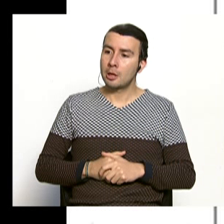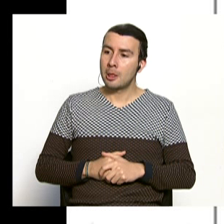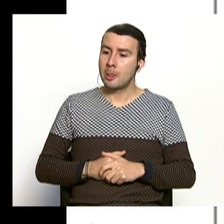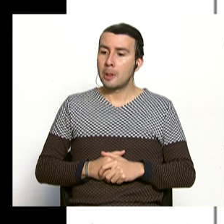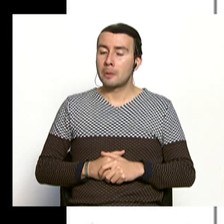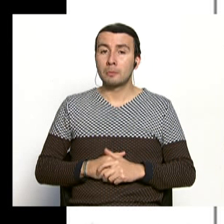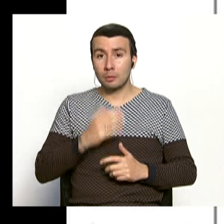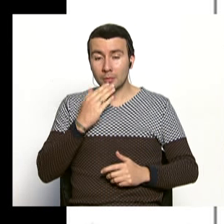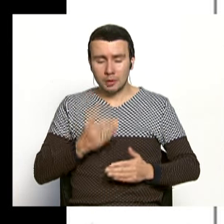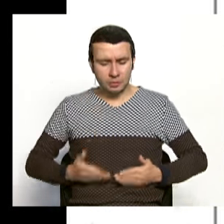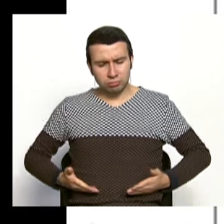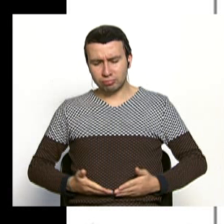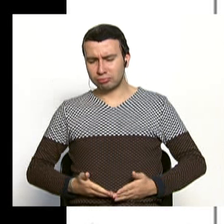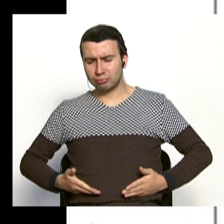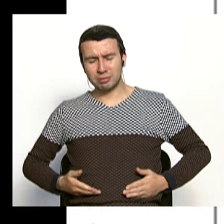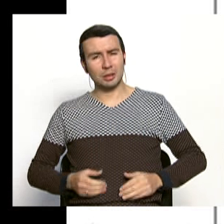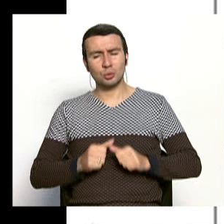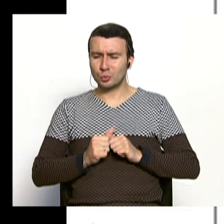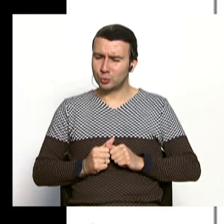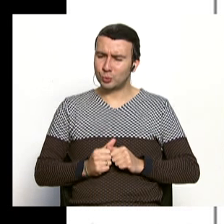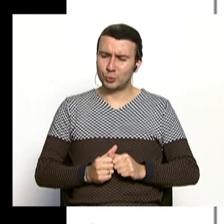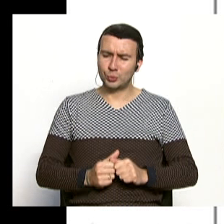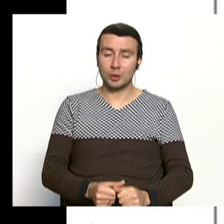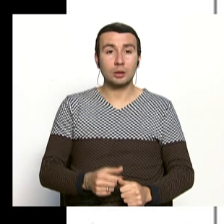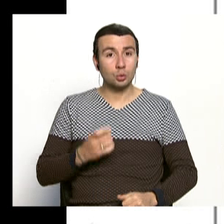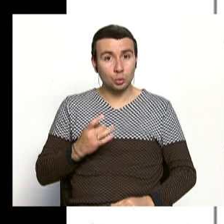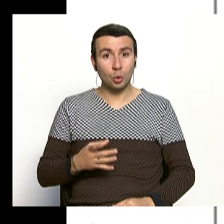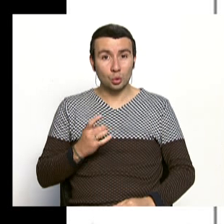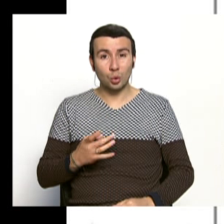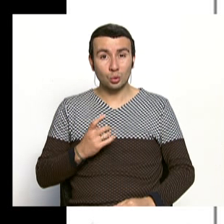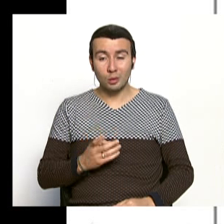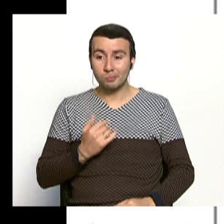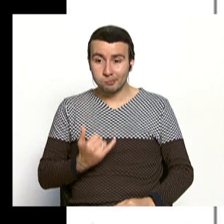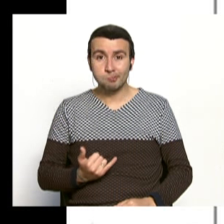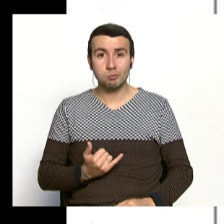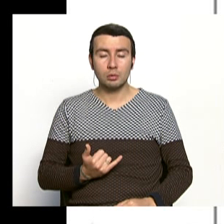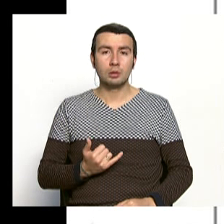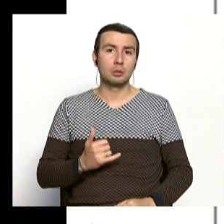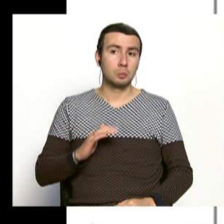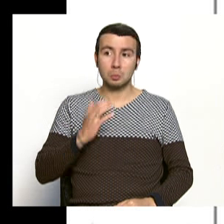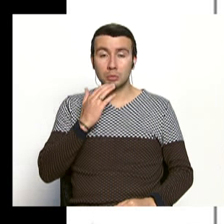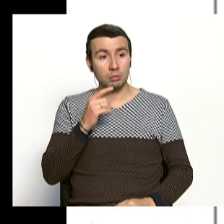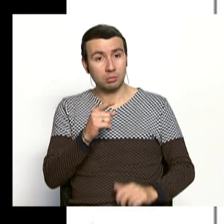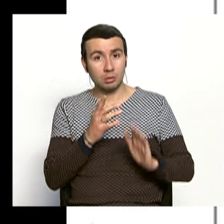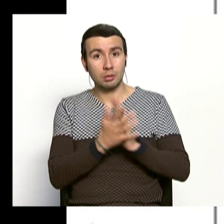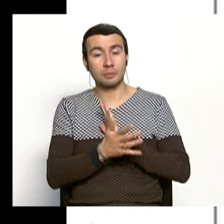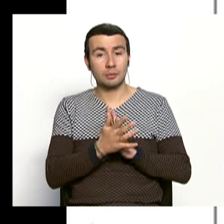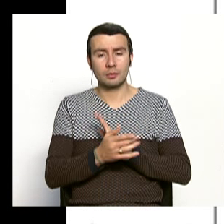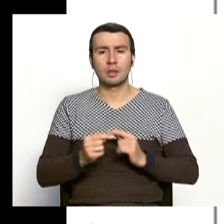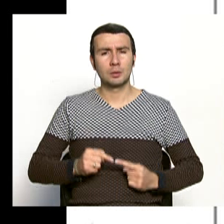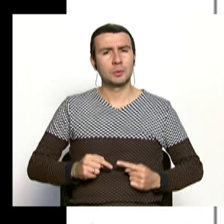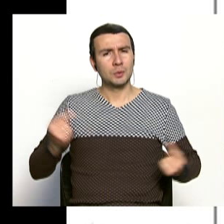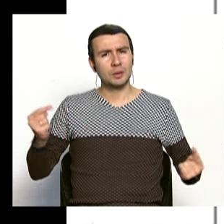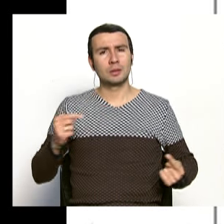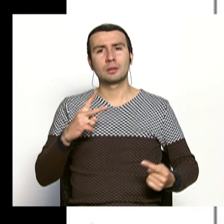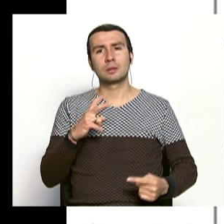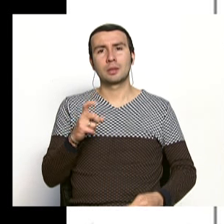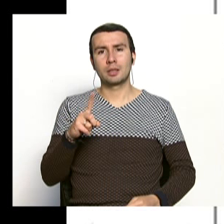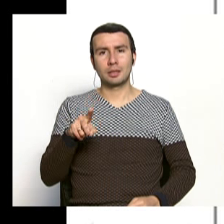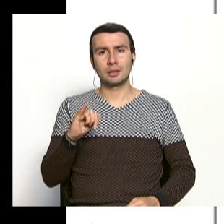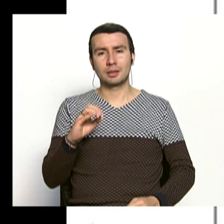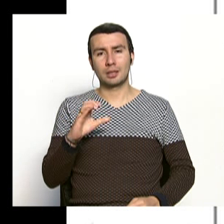eh nosotros los manejamos médicamente eh Por ejemplo mencionaron el caso del síndrome vesical doloroso cisti